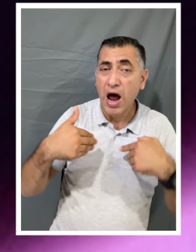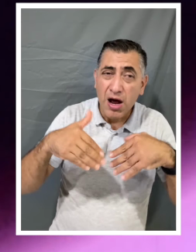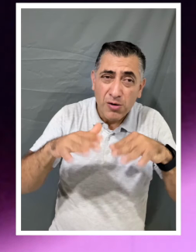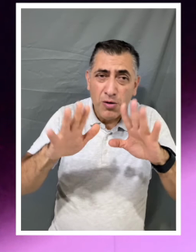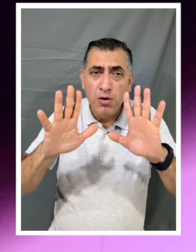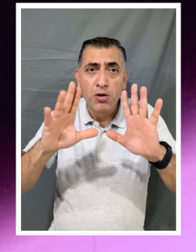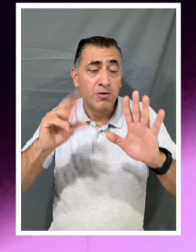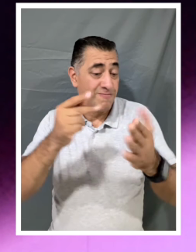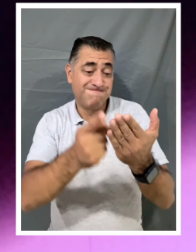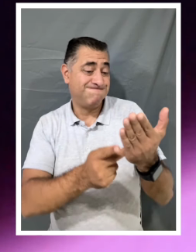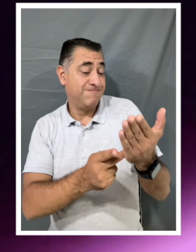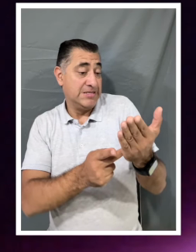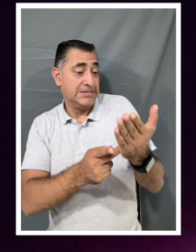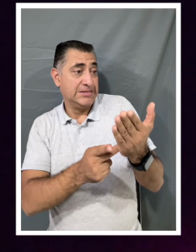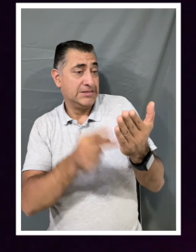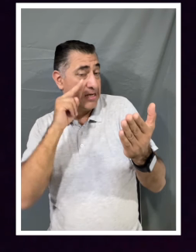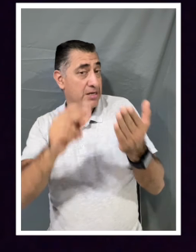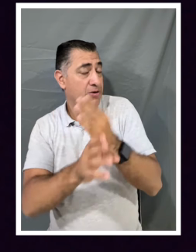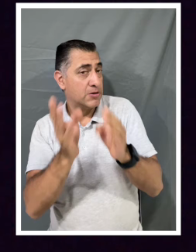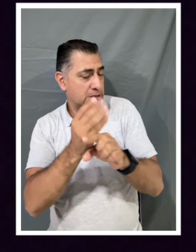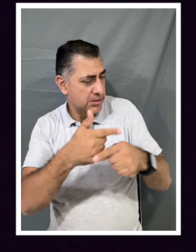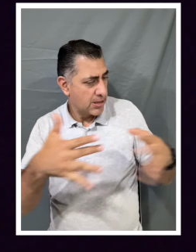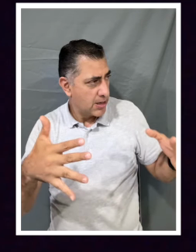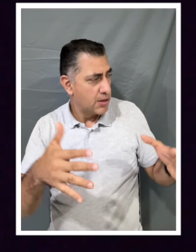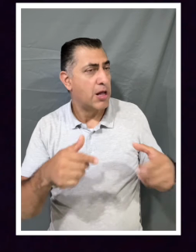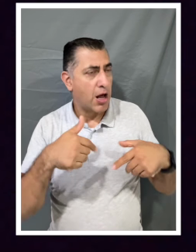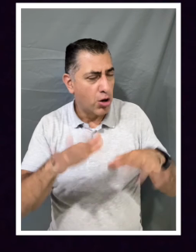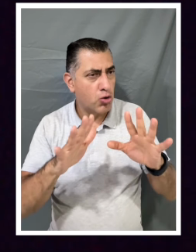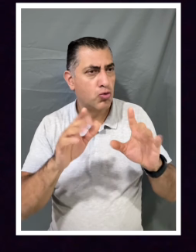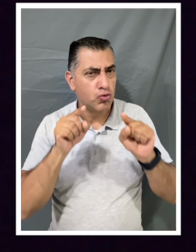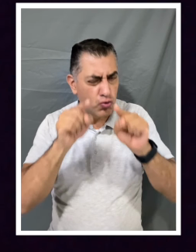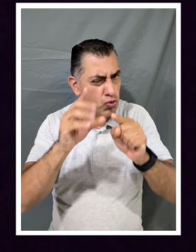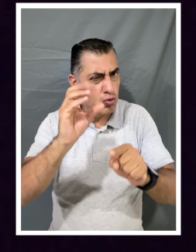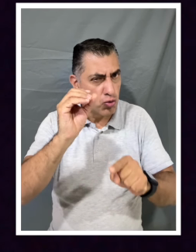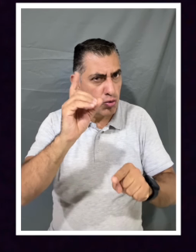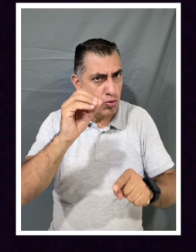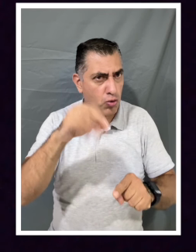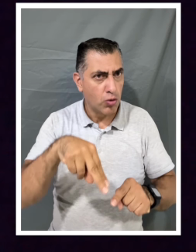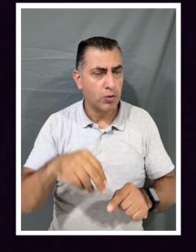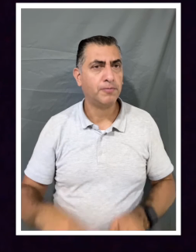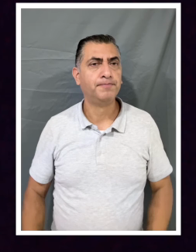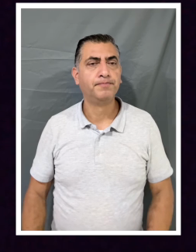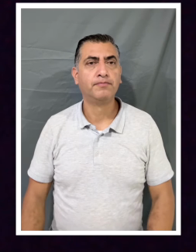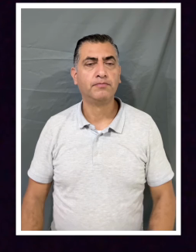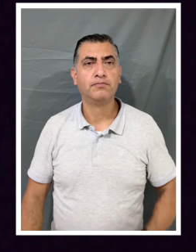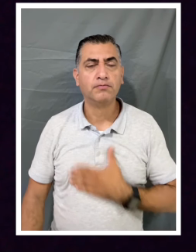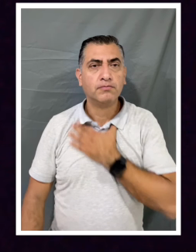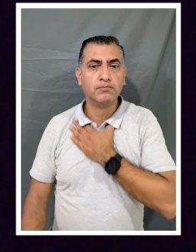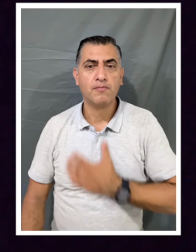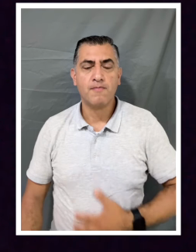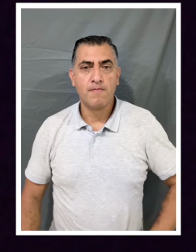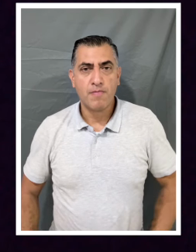siquiera tú habías planeado resultados grandiosos es probable que por ahí tenga que ver tu Don así que sin más les voy a explicar